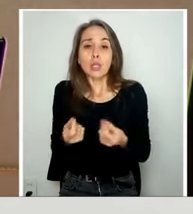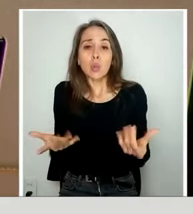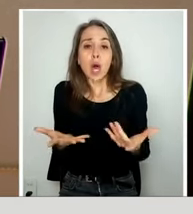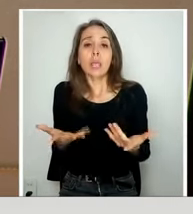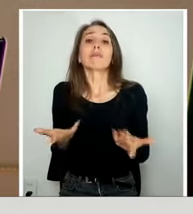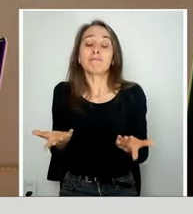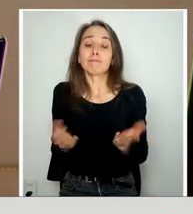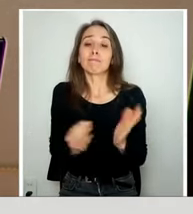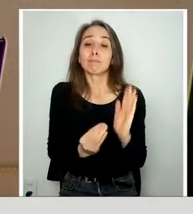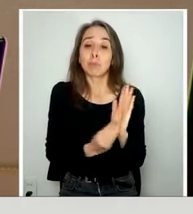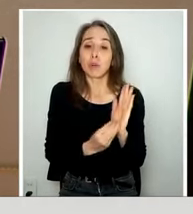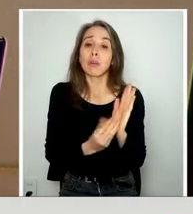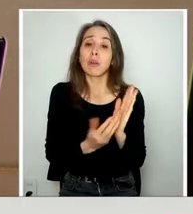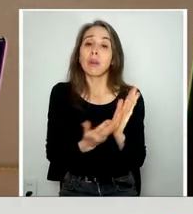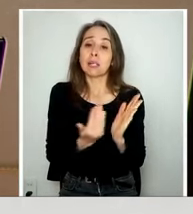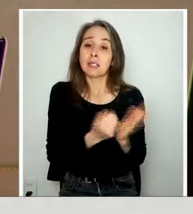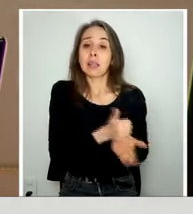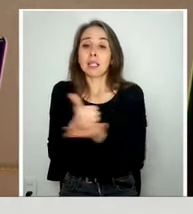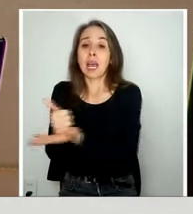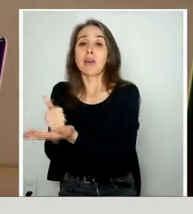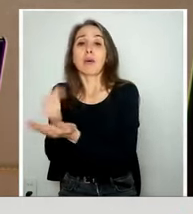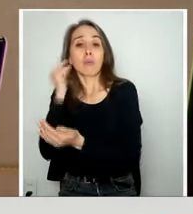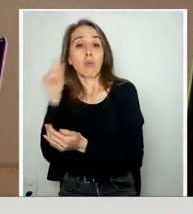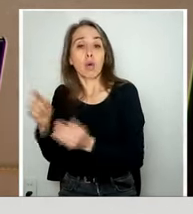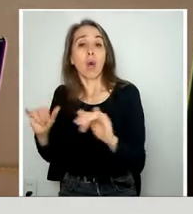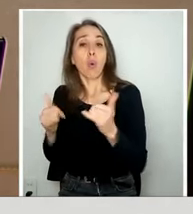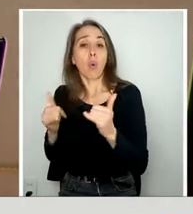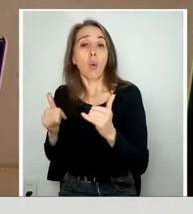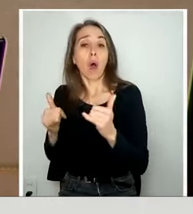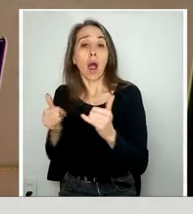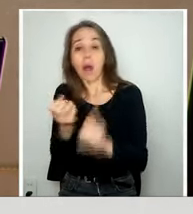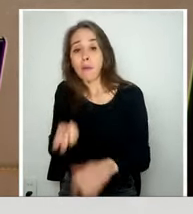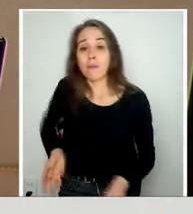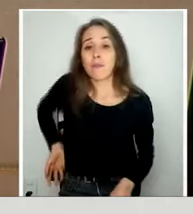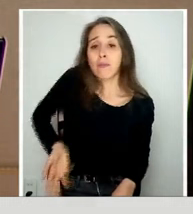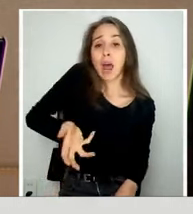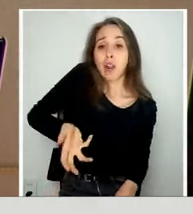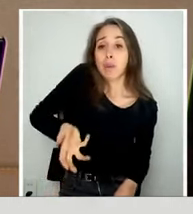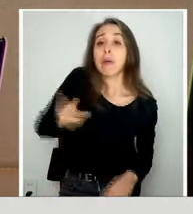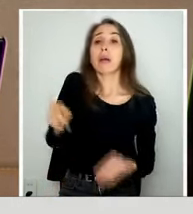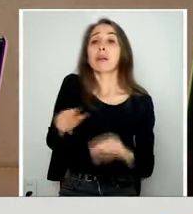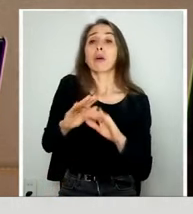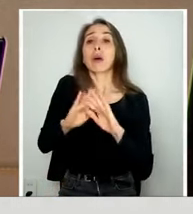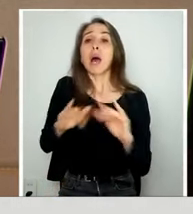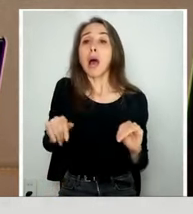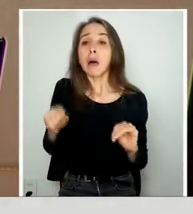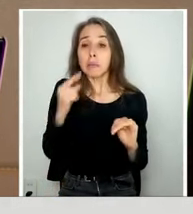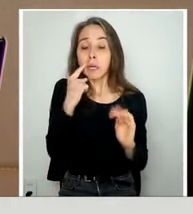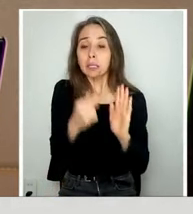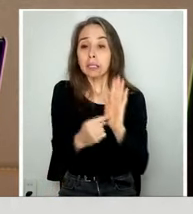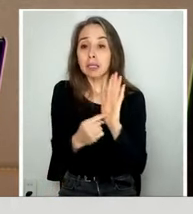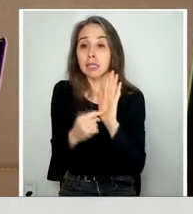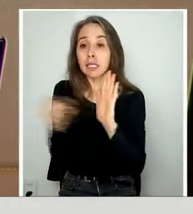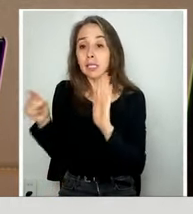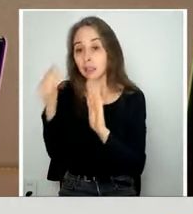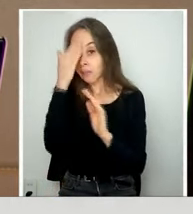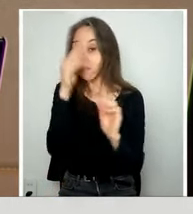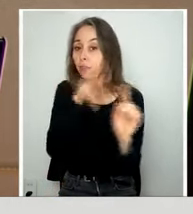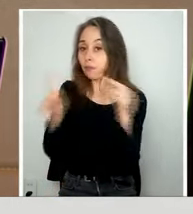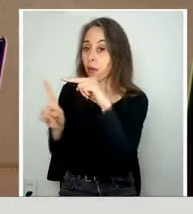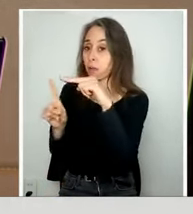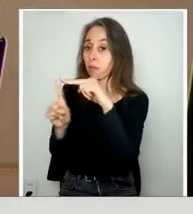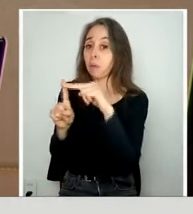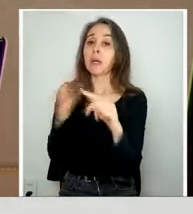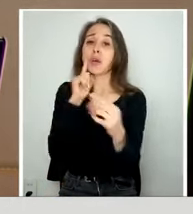ayuda para esta jugadora porque Más allá de ser un referente es un caso de tantos que pasa en este país